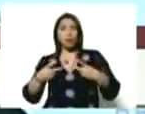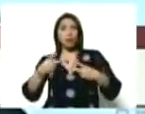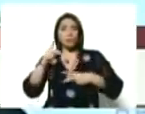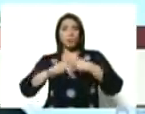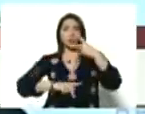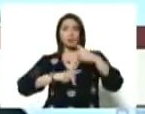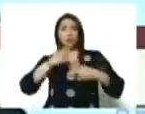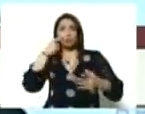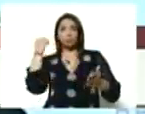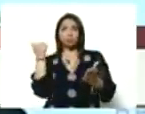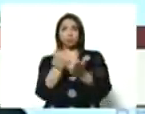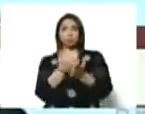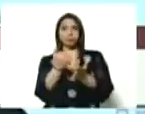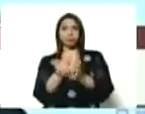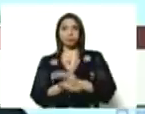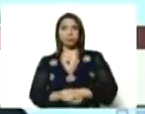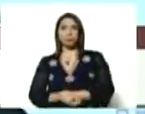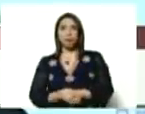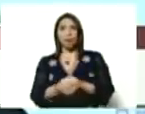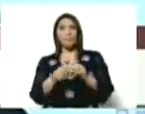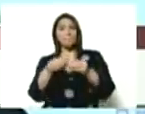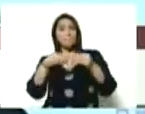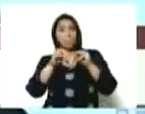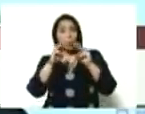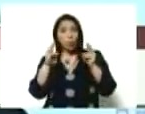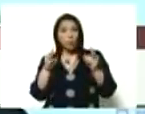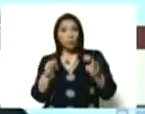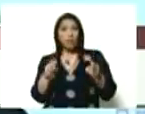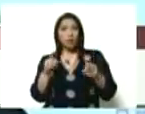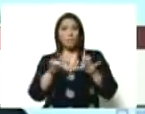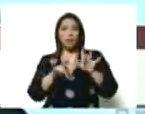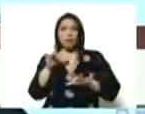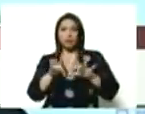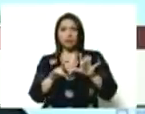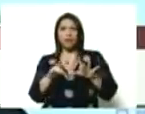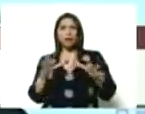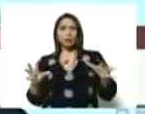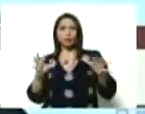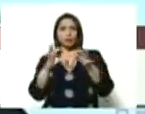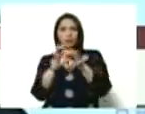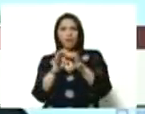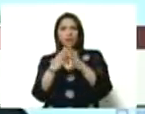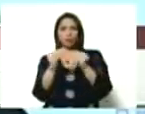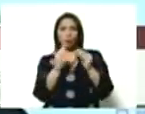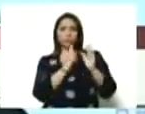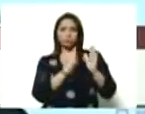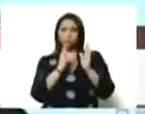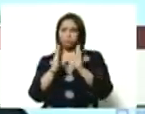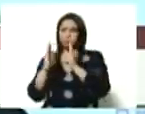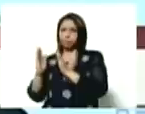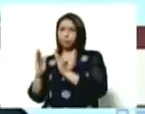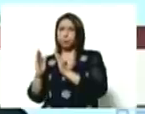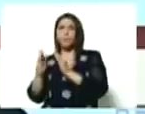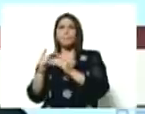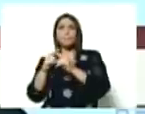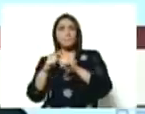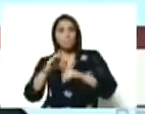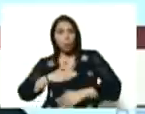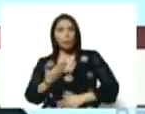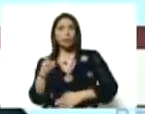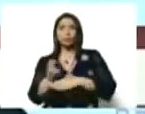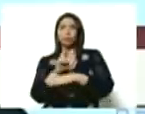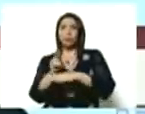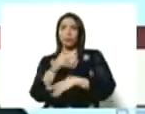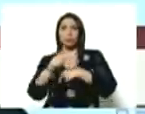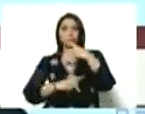certificación hasta llegar al modelo de máquina que cumpliera con los estándares aceptables para ser utilizados en un proceso electoral. Es